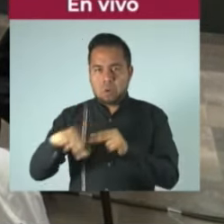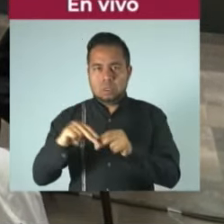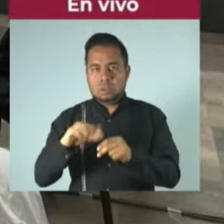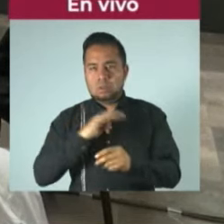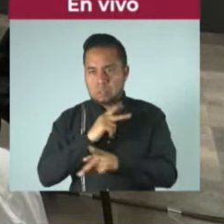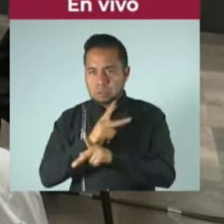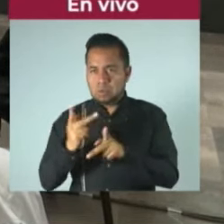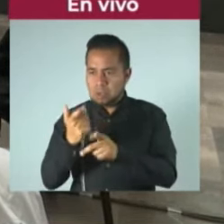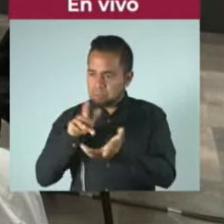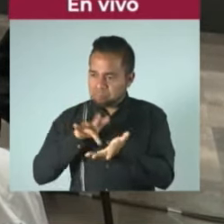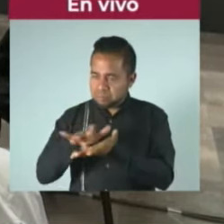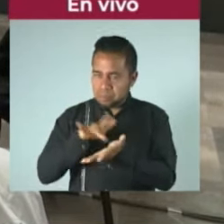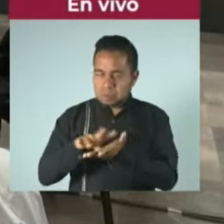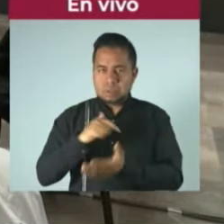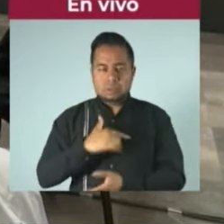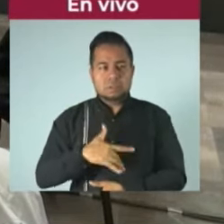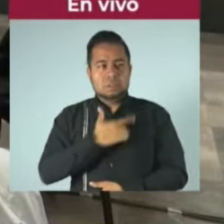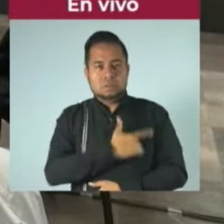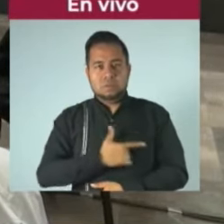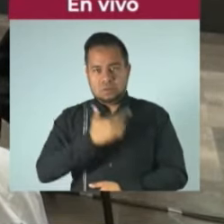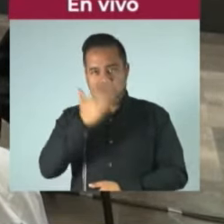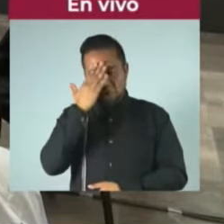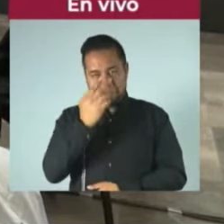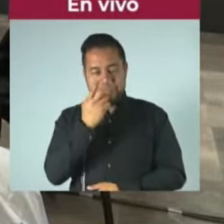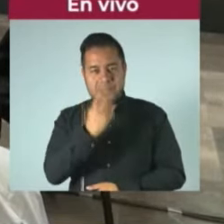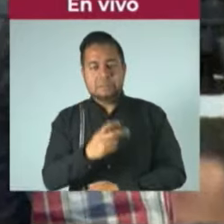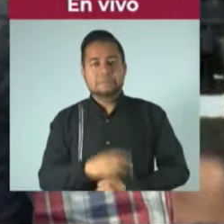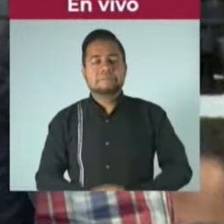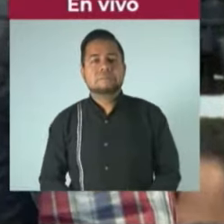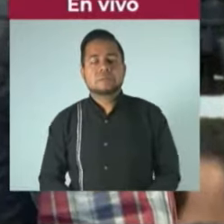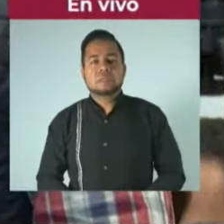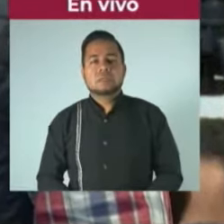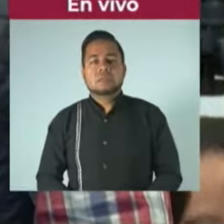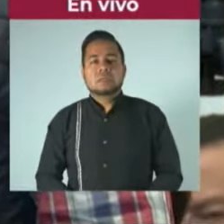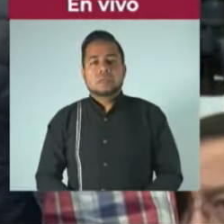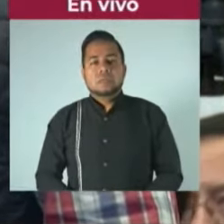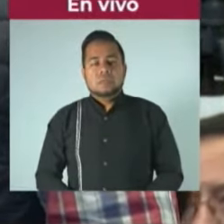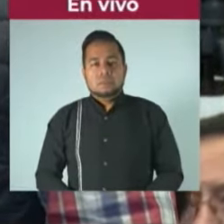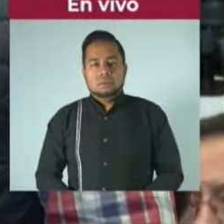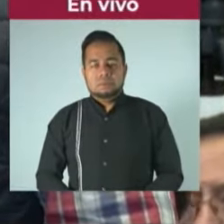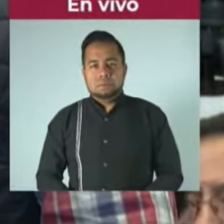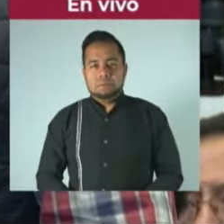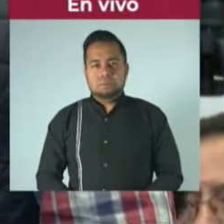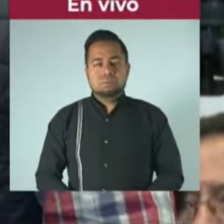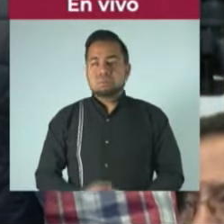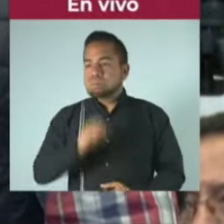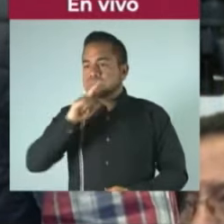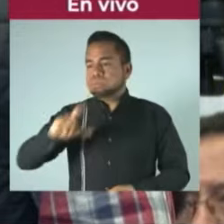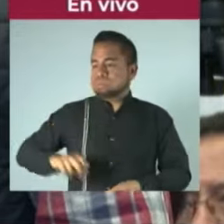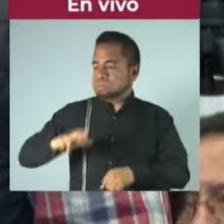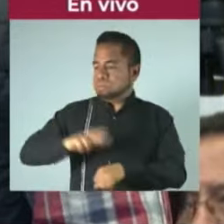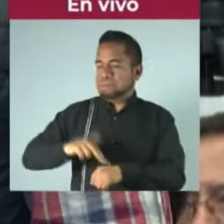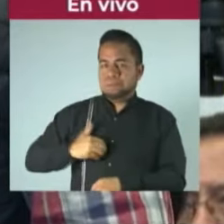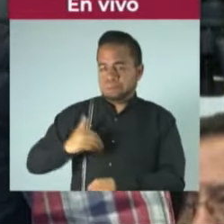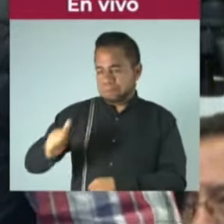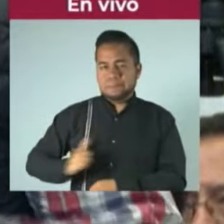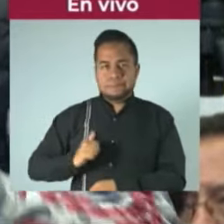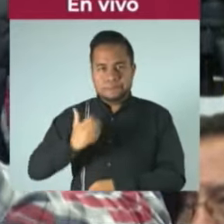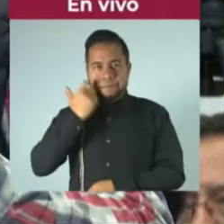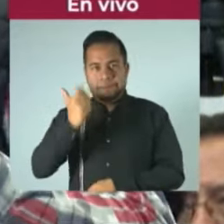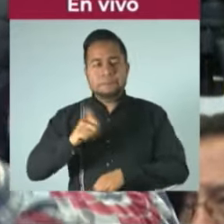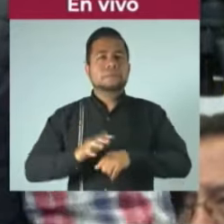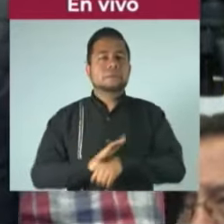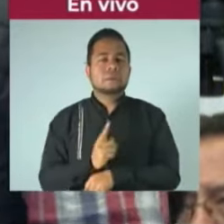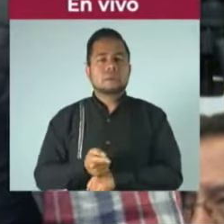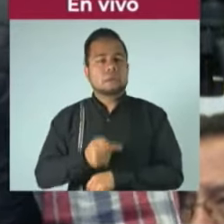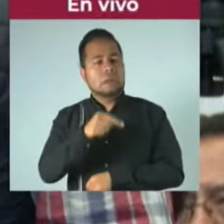los productores me dio mucho gusto conocer esa parte y también por supuesto gobernador quiero aprovechar porque